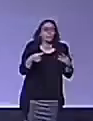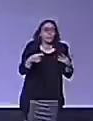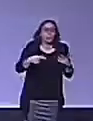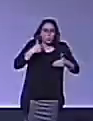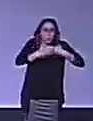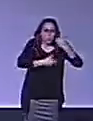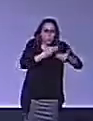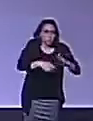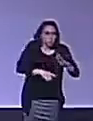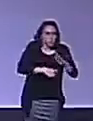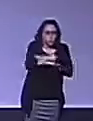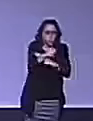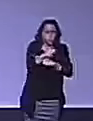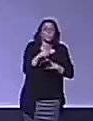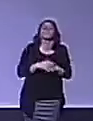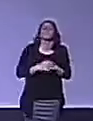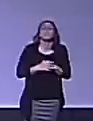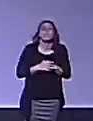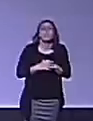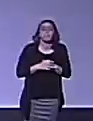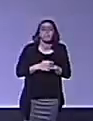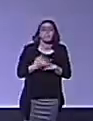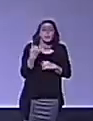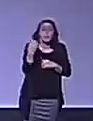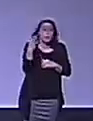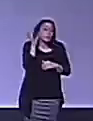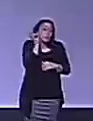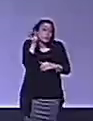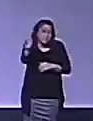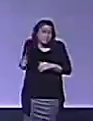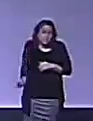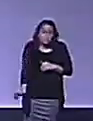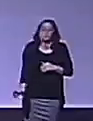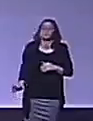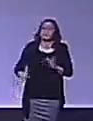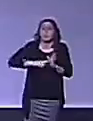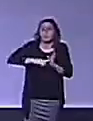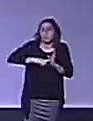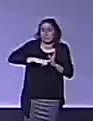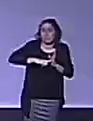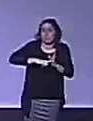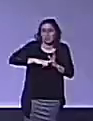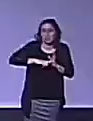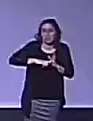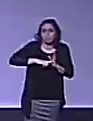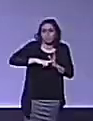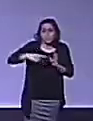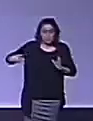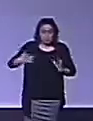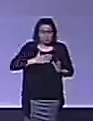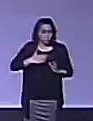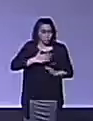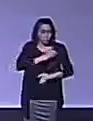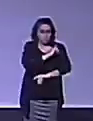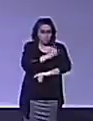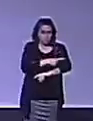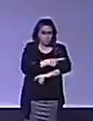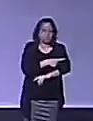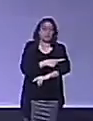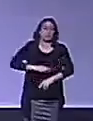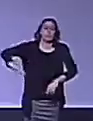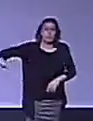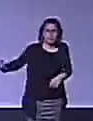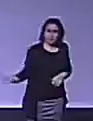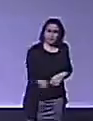origen guipuzcoano que hoy ha querido estar en este homenaje. Es habitual verla con una raqueta en la mano y desde la distancia nos